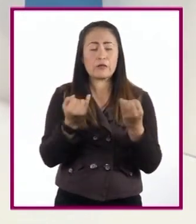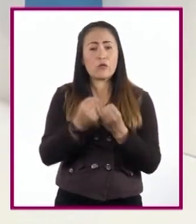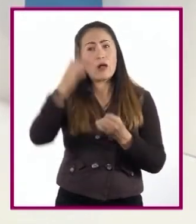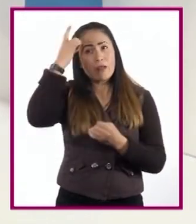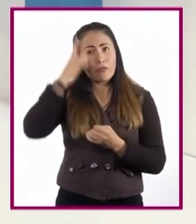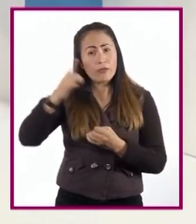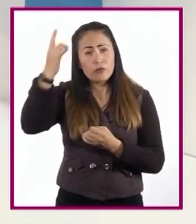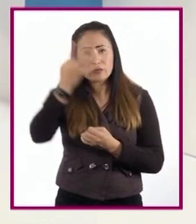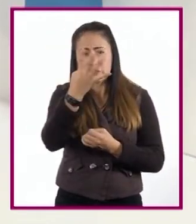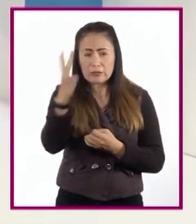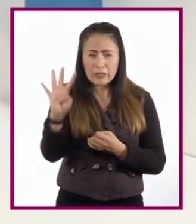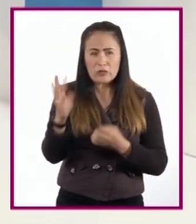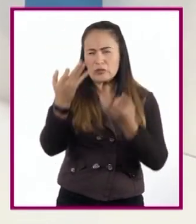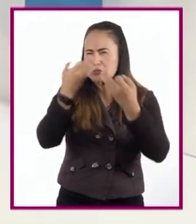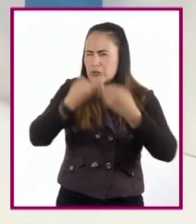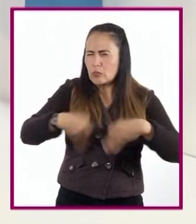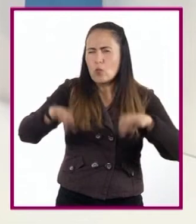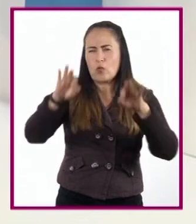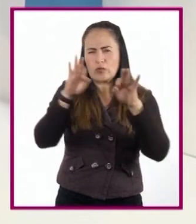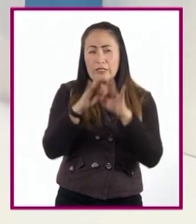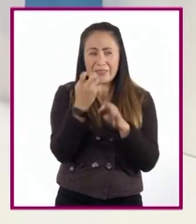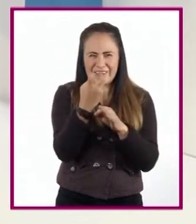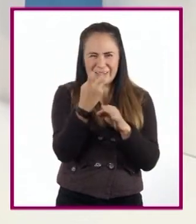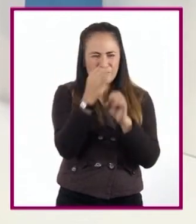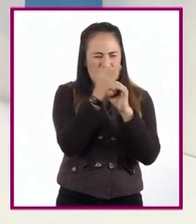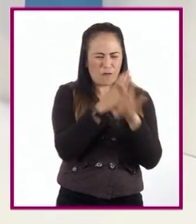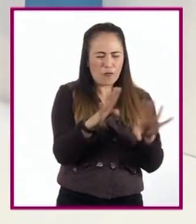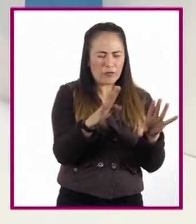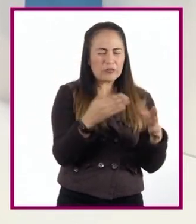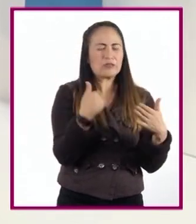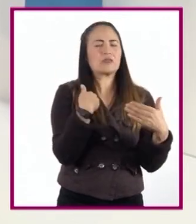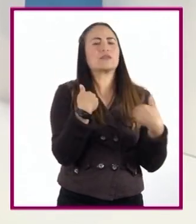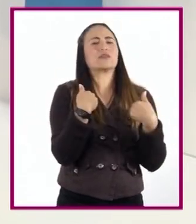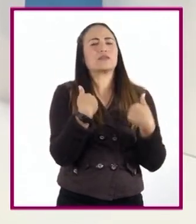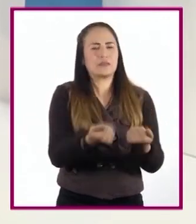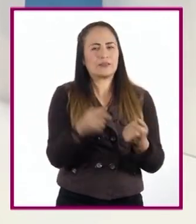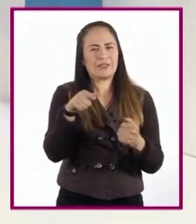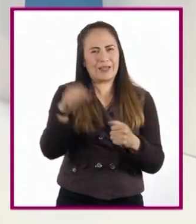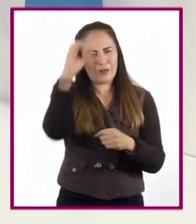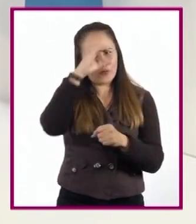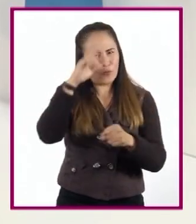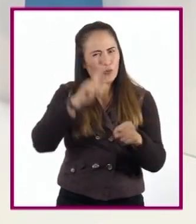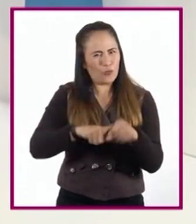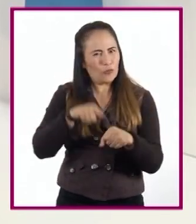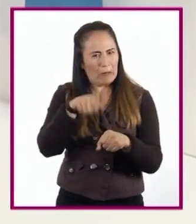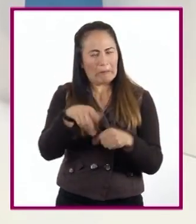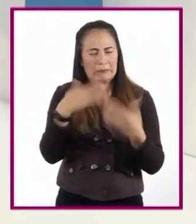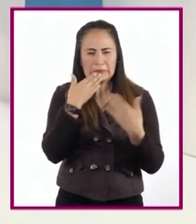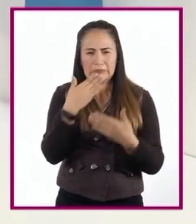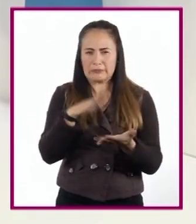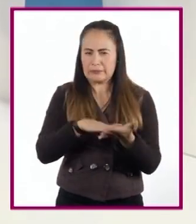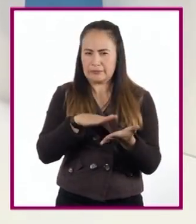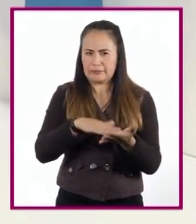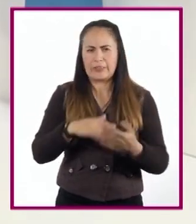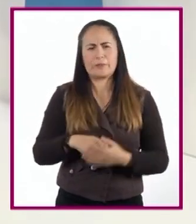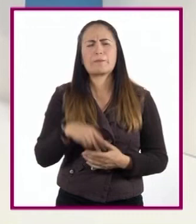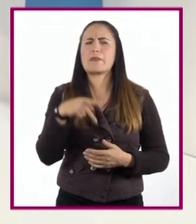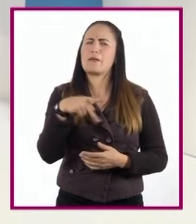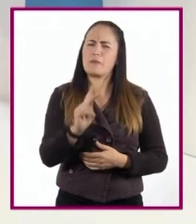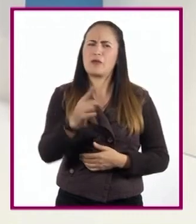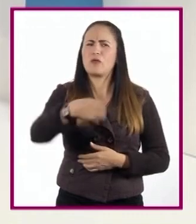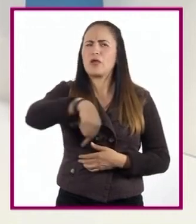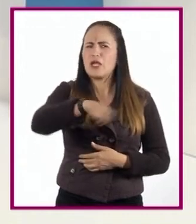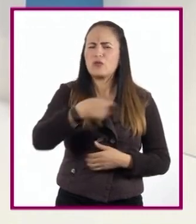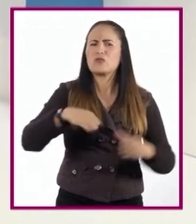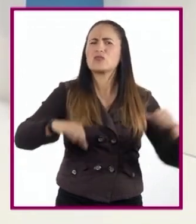dioses son solo algunos datos esenciales para comprender la relevancia de esta civilización. Pero, ¿qué actividades